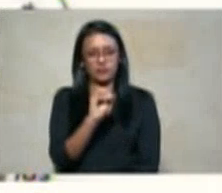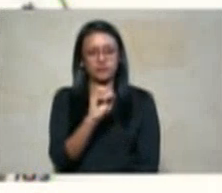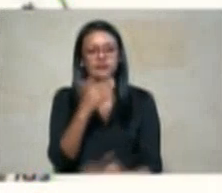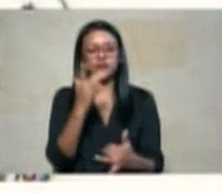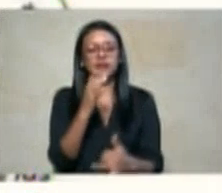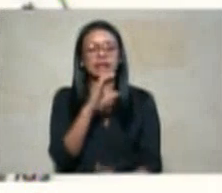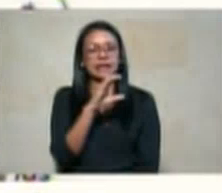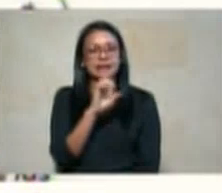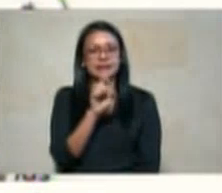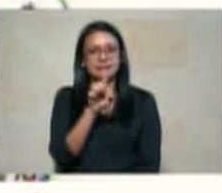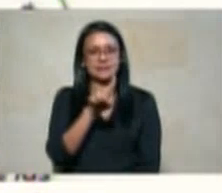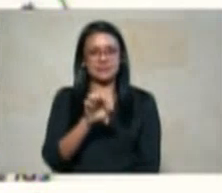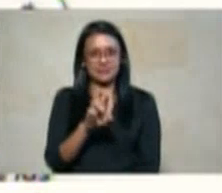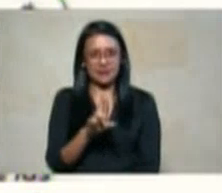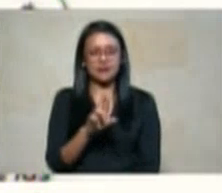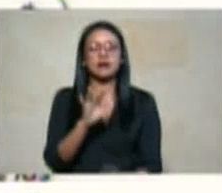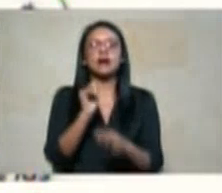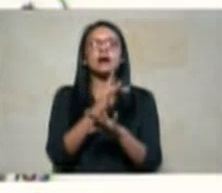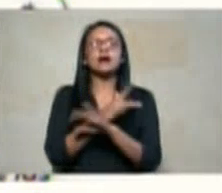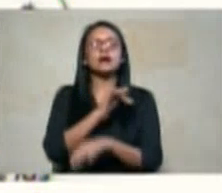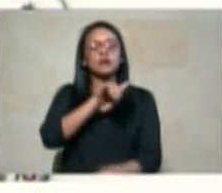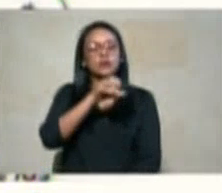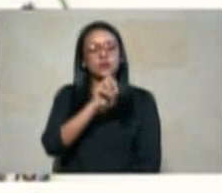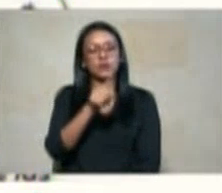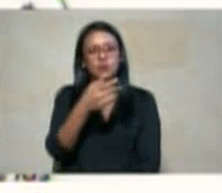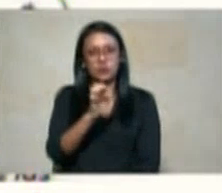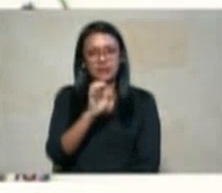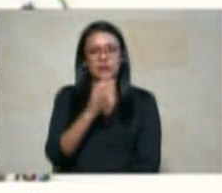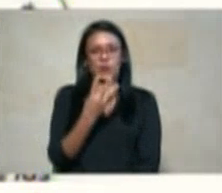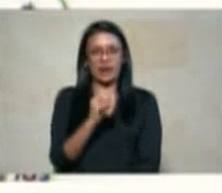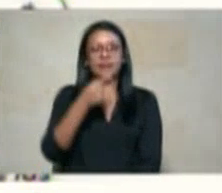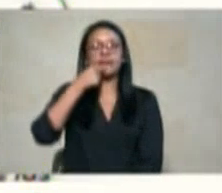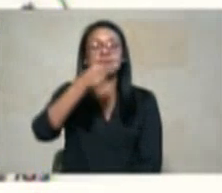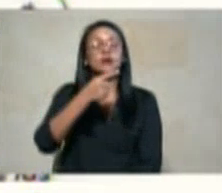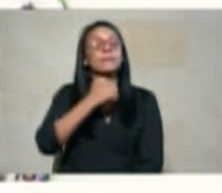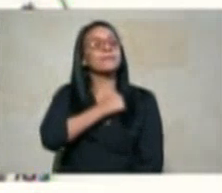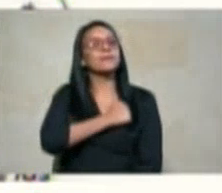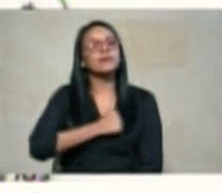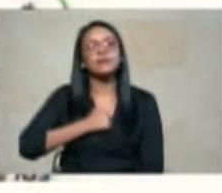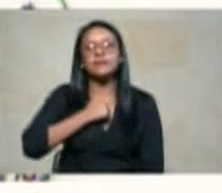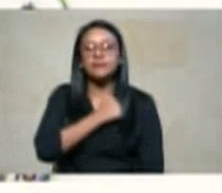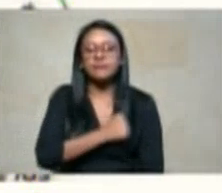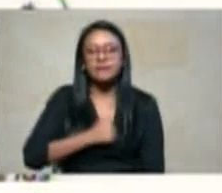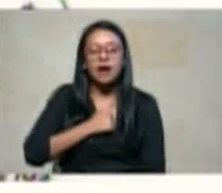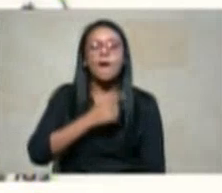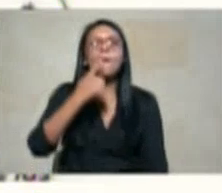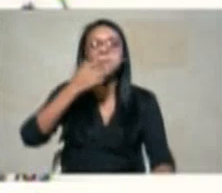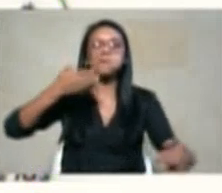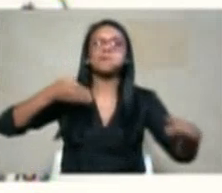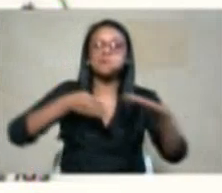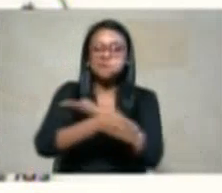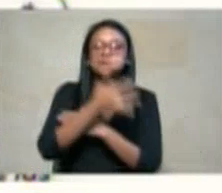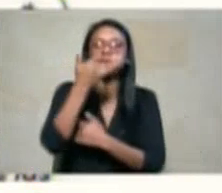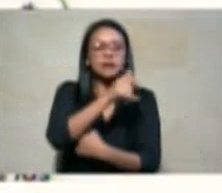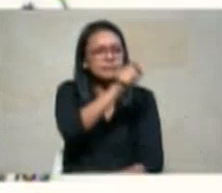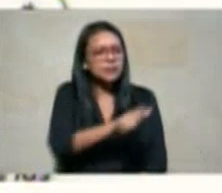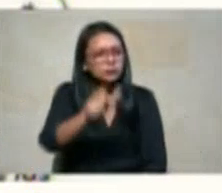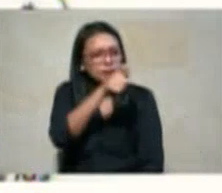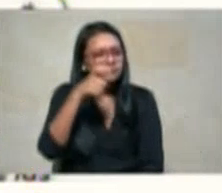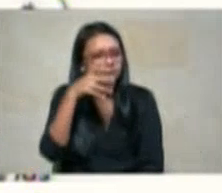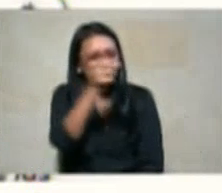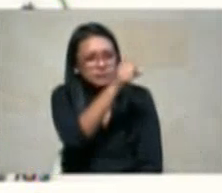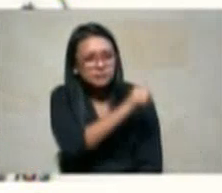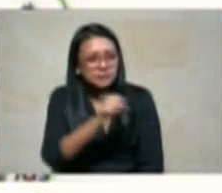Diego. La orden que dio Jorge 40 fue: me hace el favor, entran allá, me ubican estas